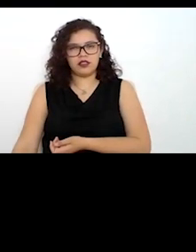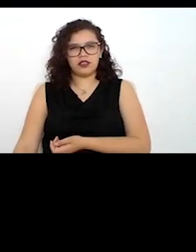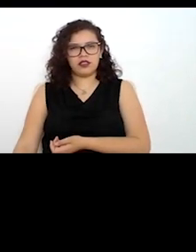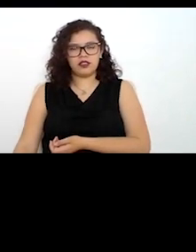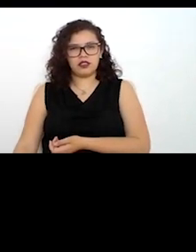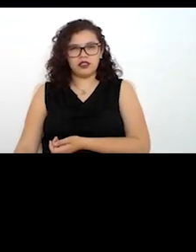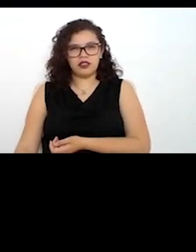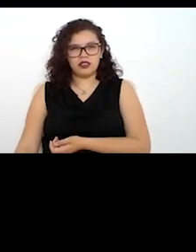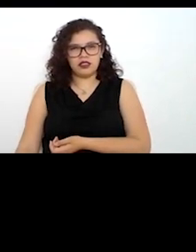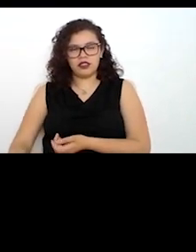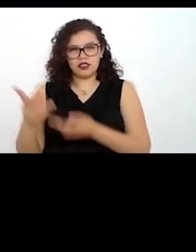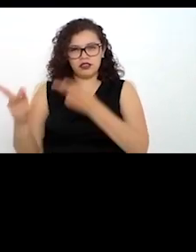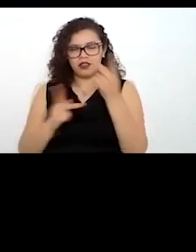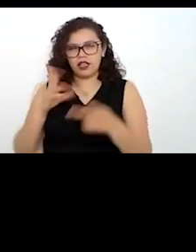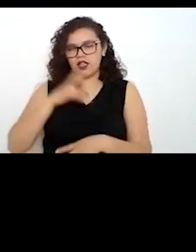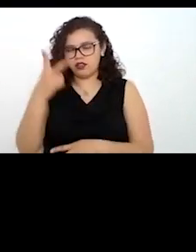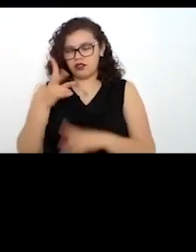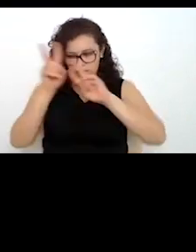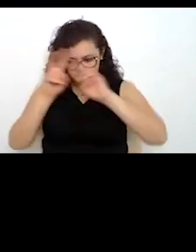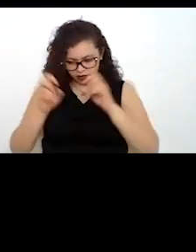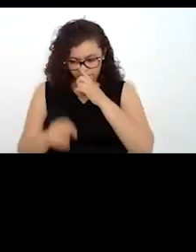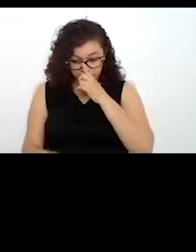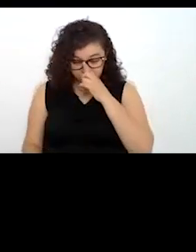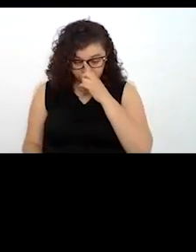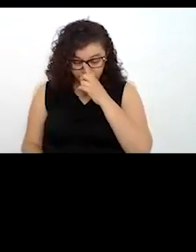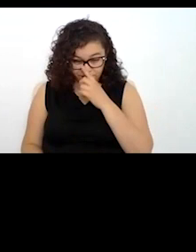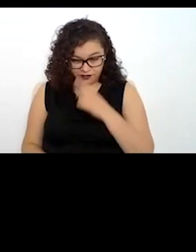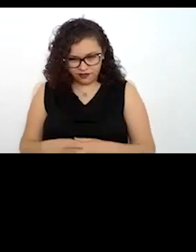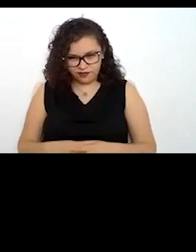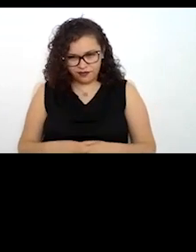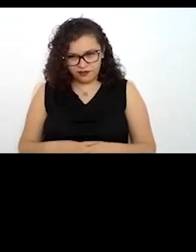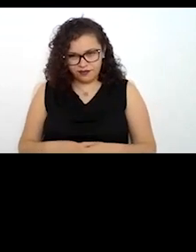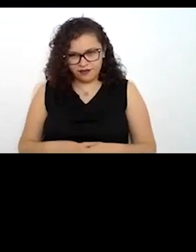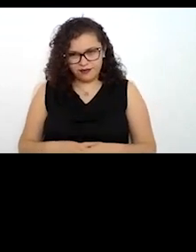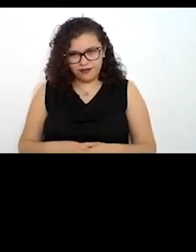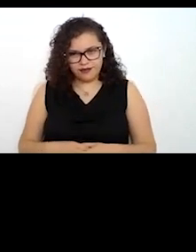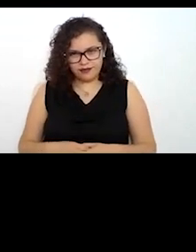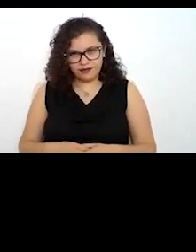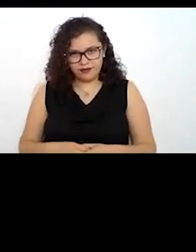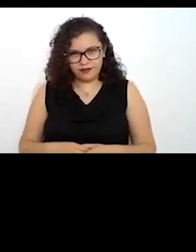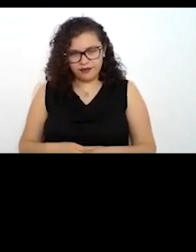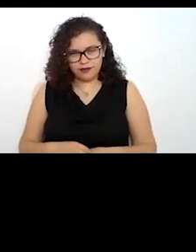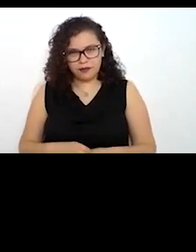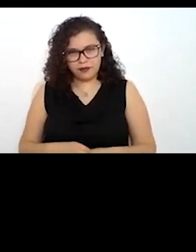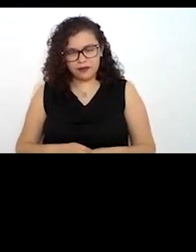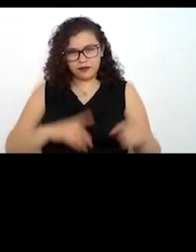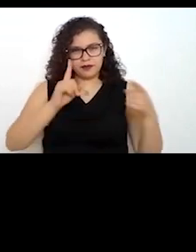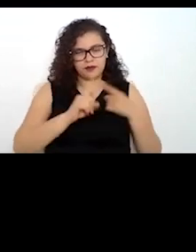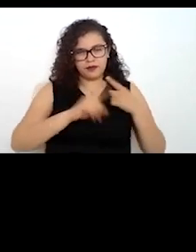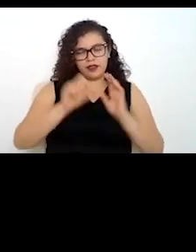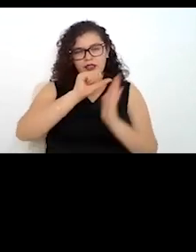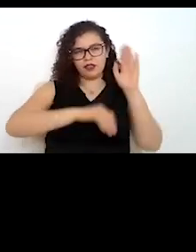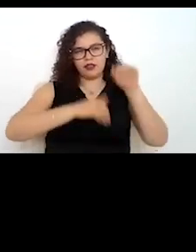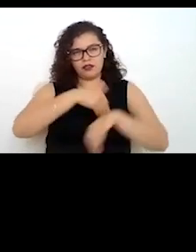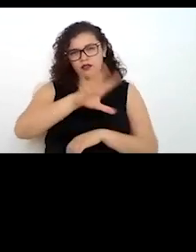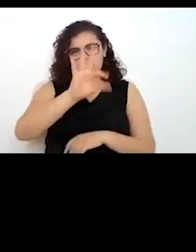la que plantean la pregunta, hay dos temas aquí. El primero es la causal que contempla el artículo 47 de la Ley